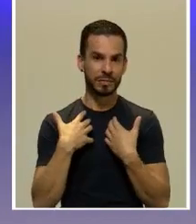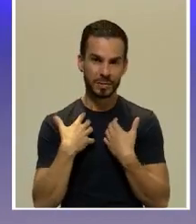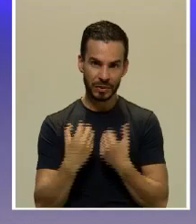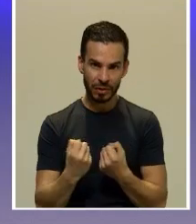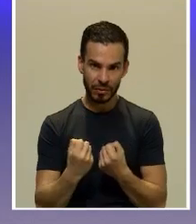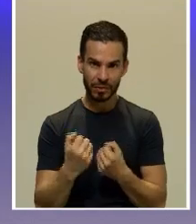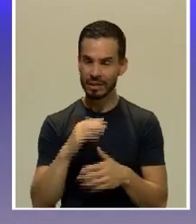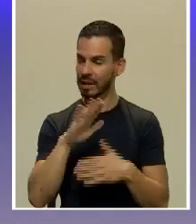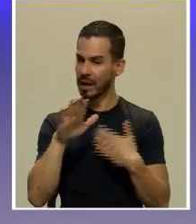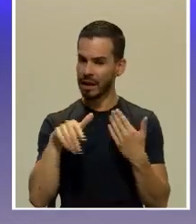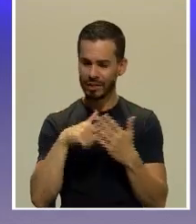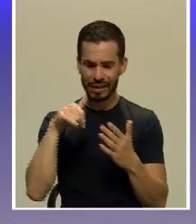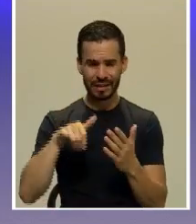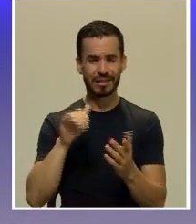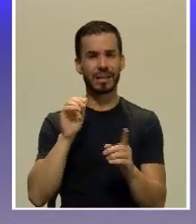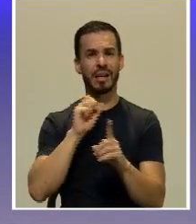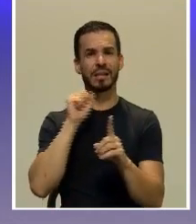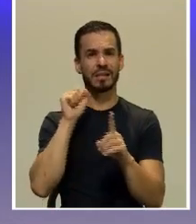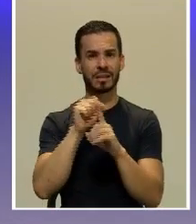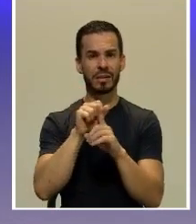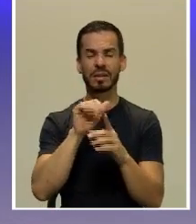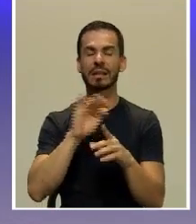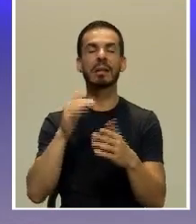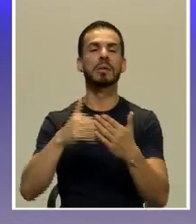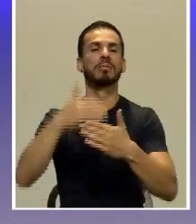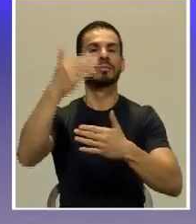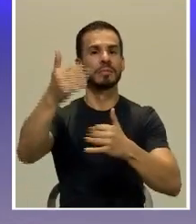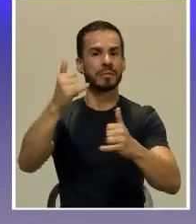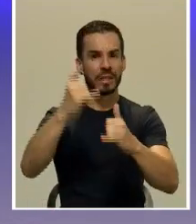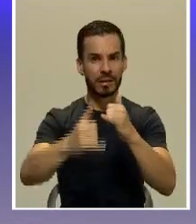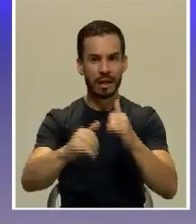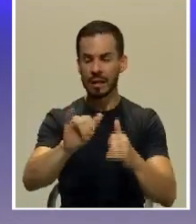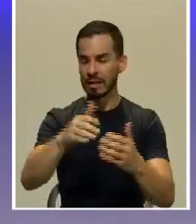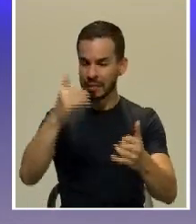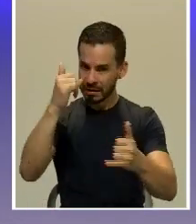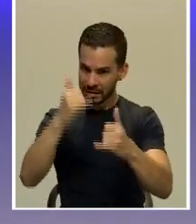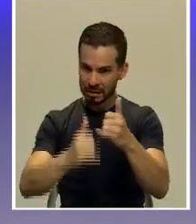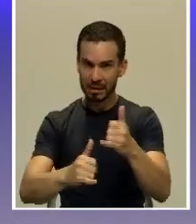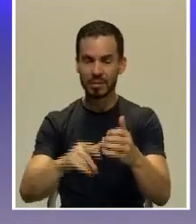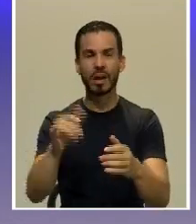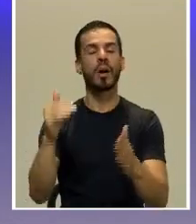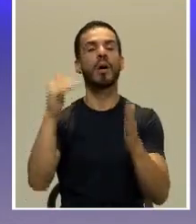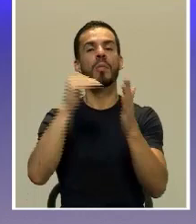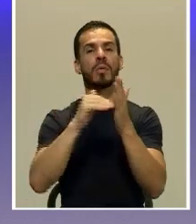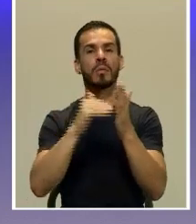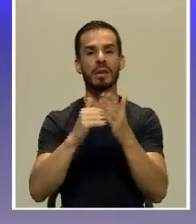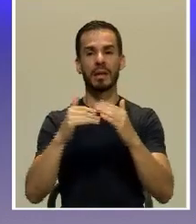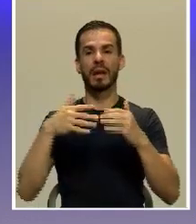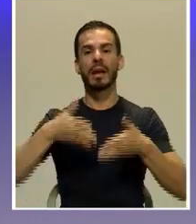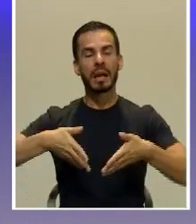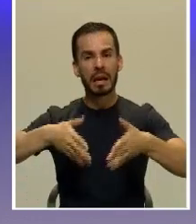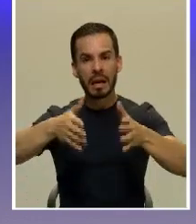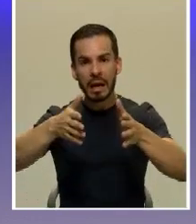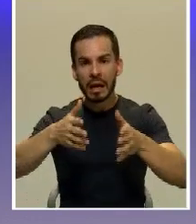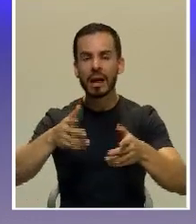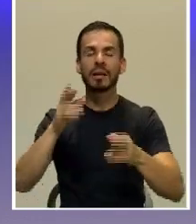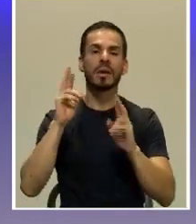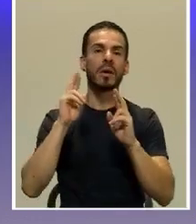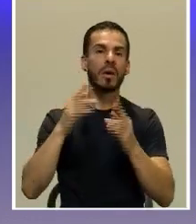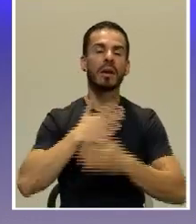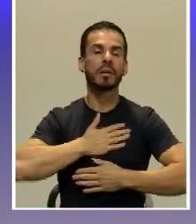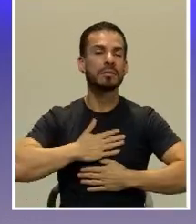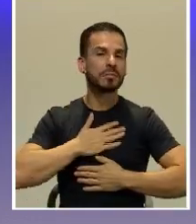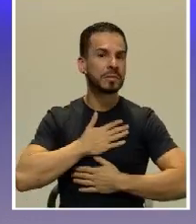confianza en que toda esta situación también pasará. También pasará y volveremos a estar en la calle y